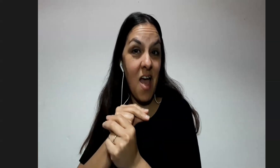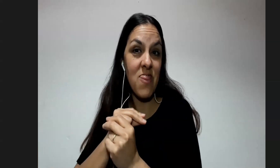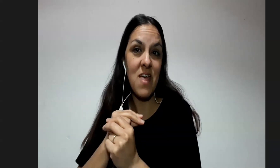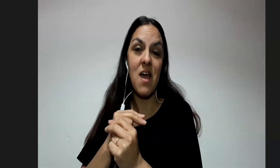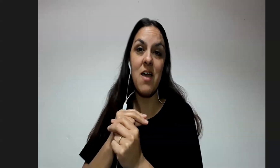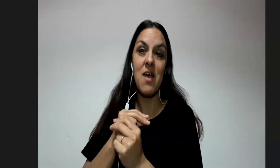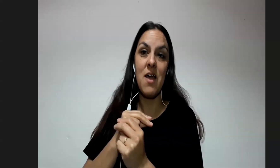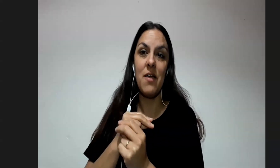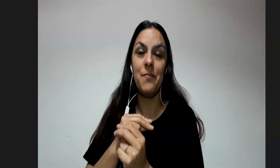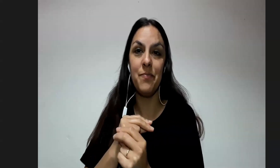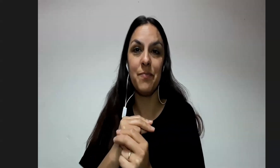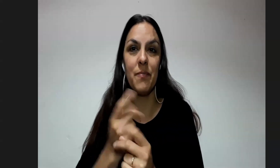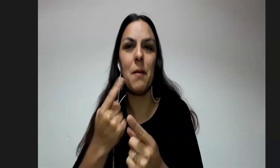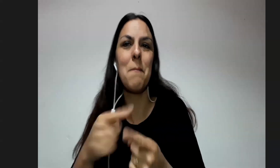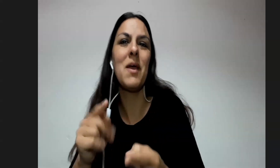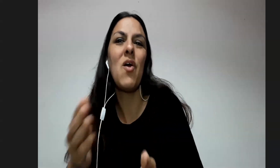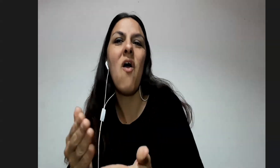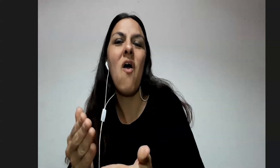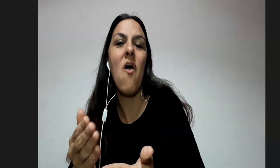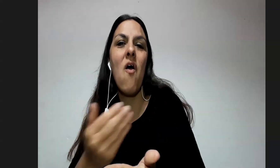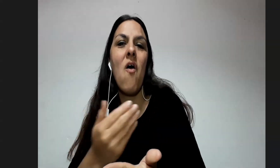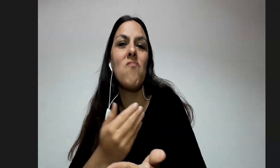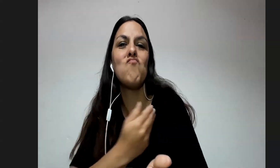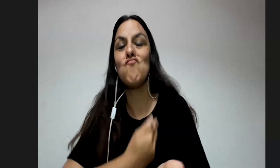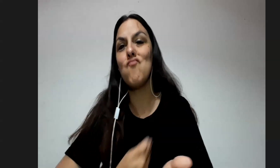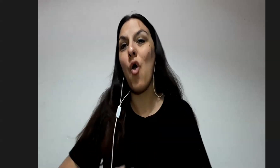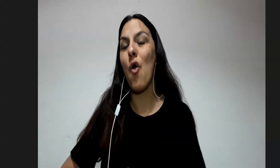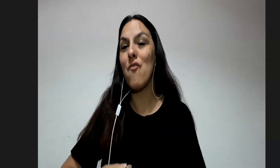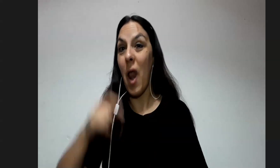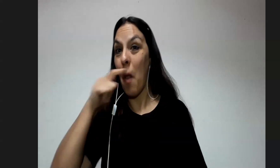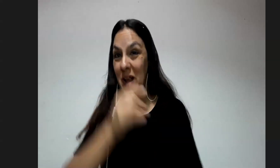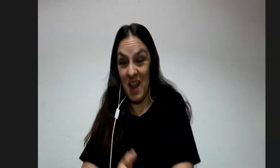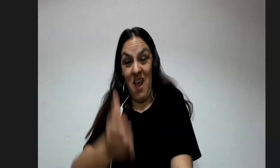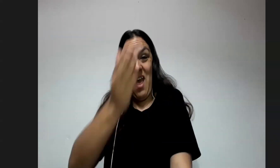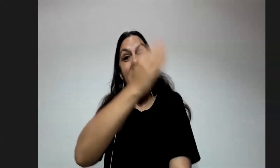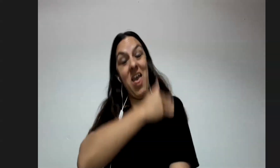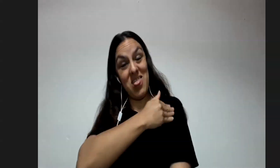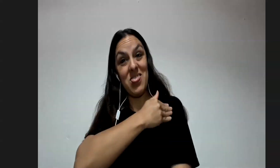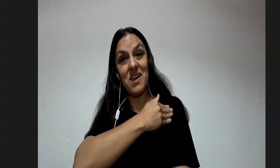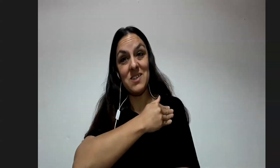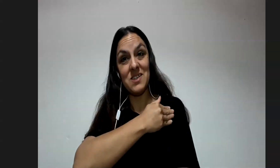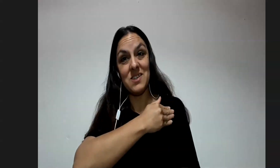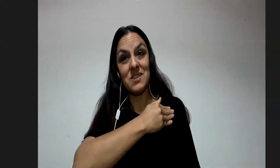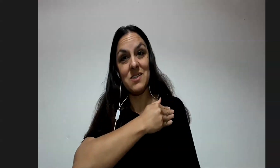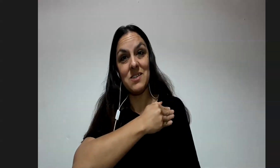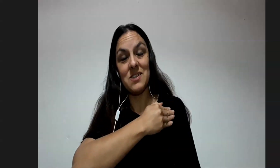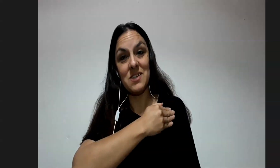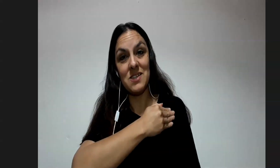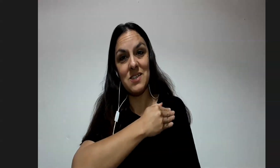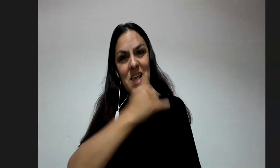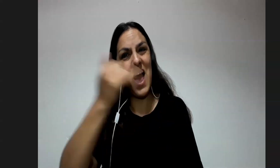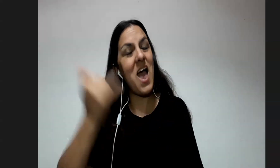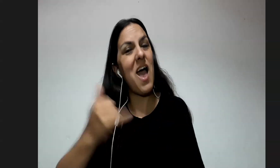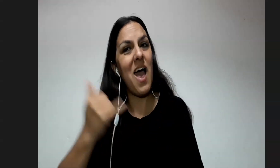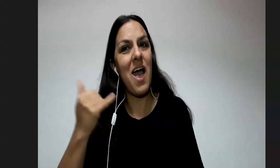anterior al gobierno de Mauricio Macri, anterior a ello estaba en